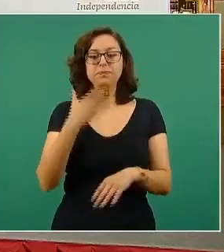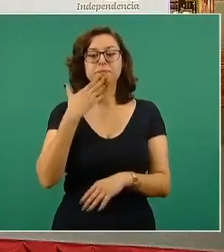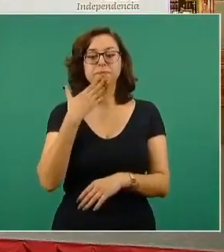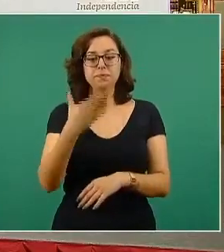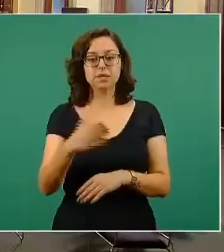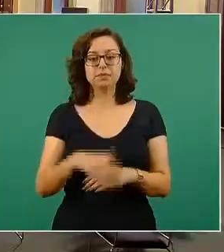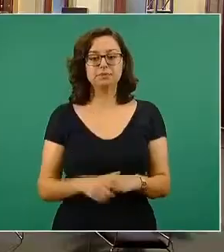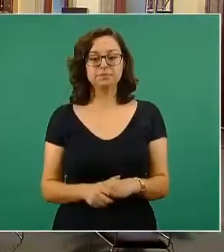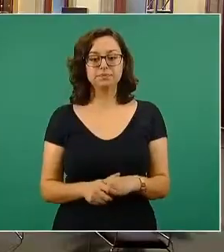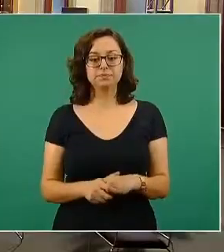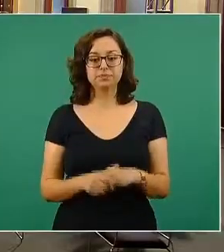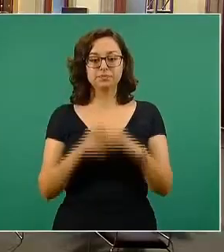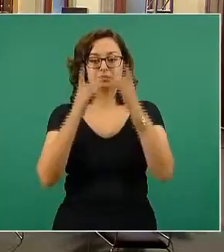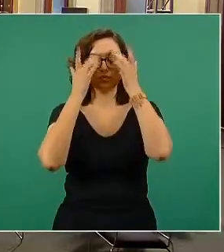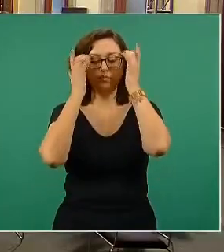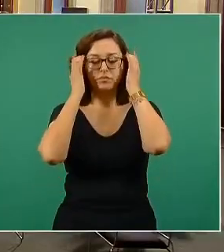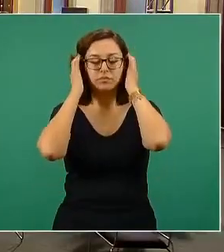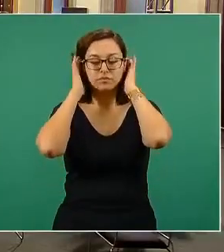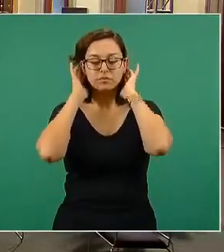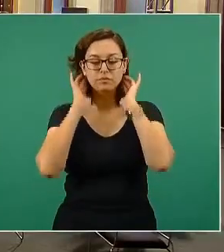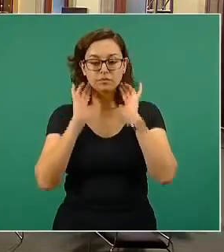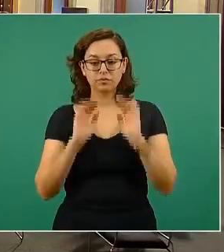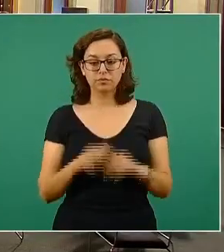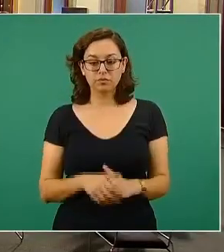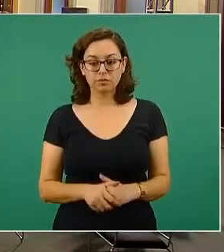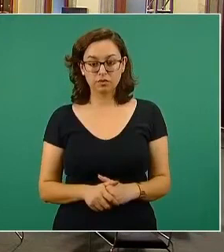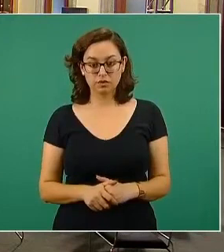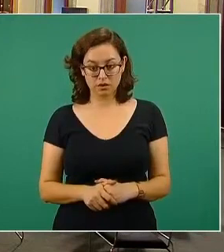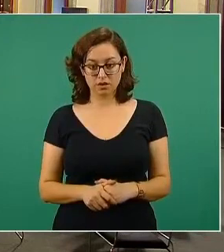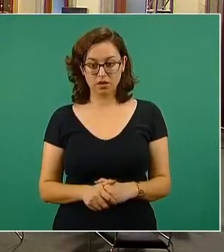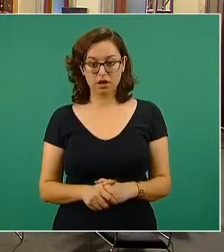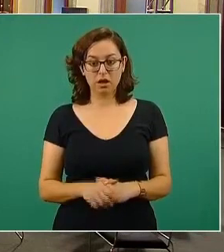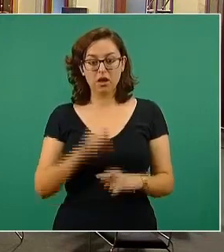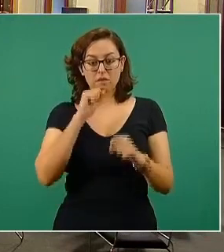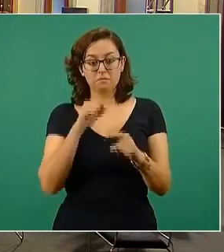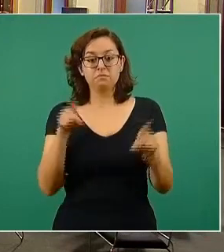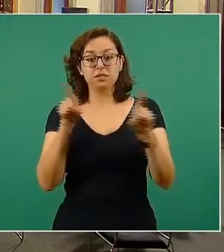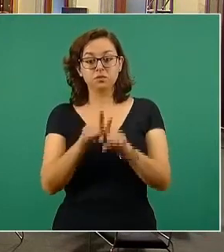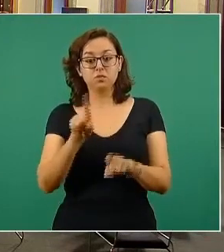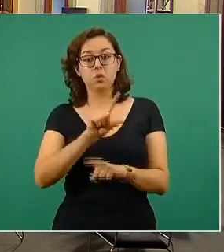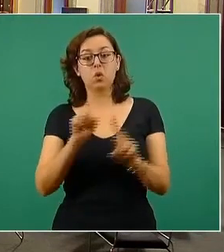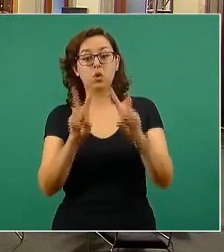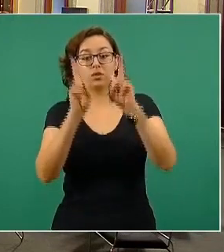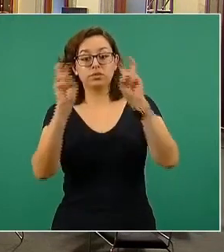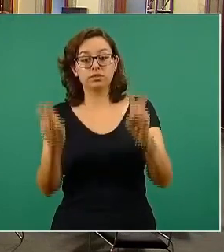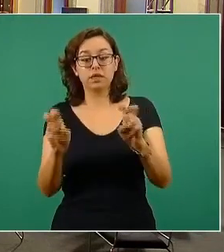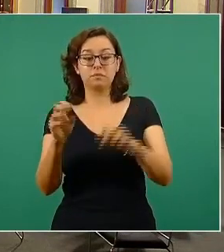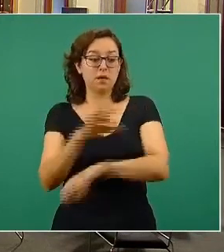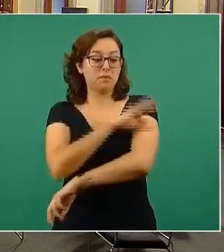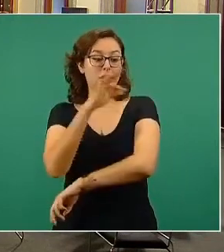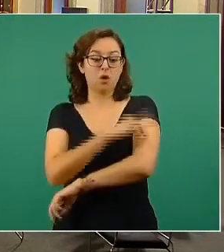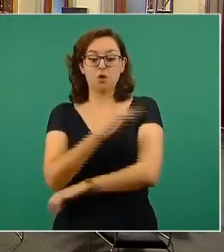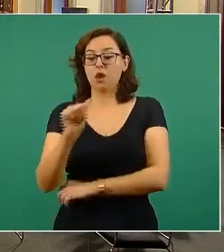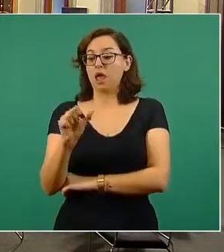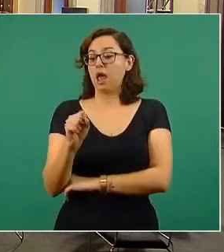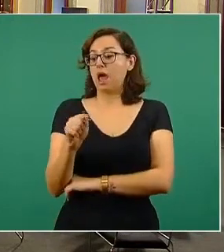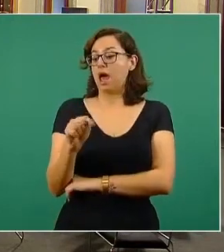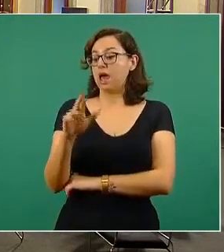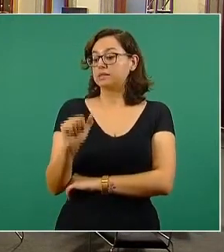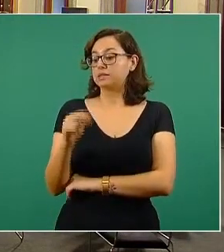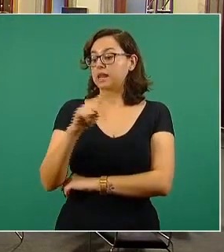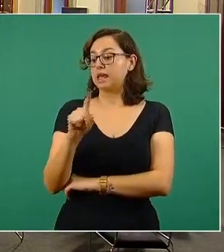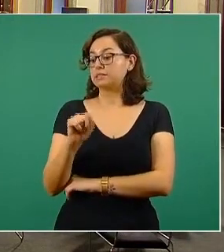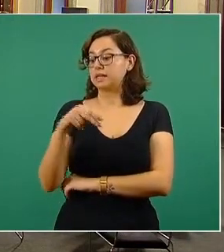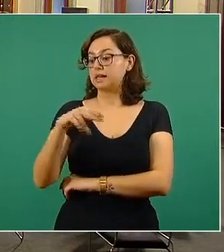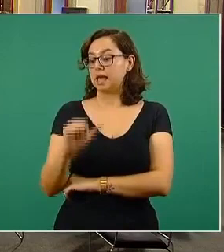también le quiero preguntar sobre las vacunas envasadas en México de AstraZeneca, ¿cómo está ese proceso? ¿Cómo va, doctor? Va muy bien,